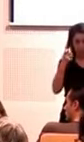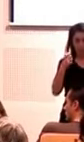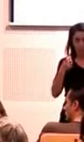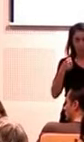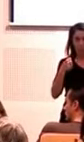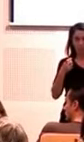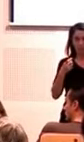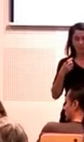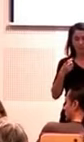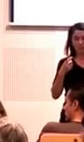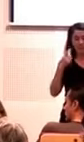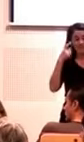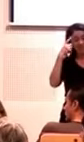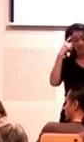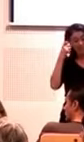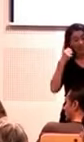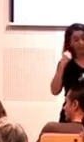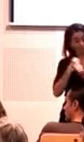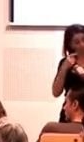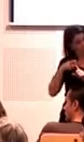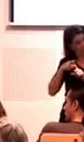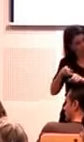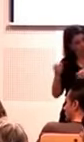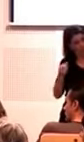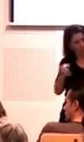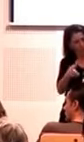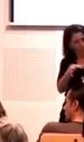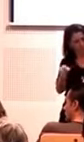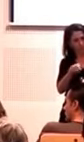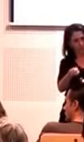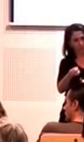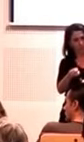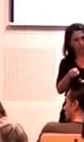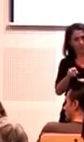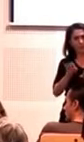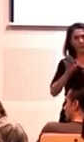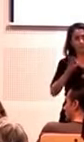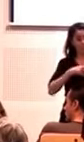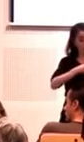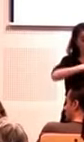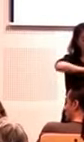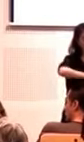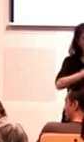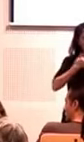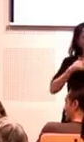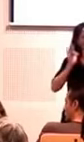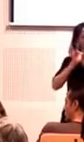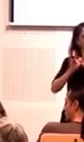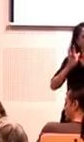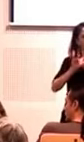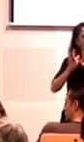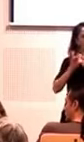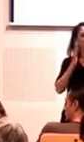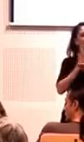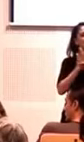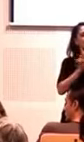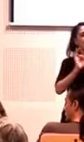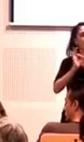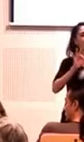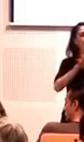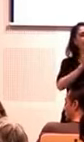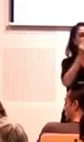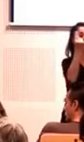Y yo creo que es que el trabajo va por ahí, es decir, hacer. Lo que sí que nosotros hemos tenido conversaciones con la Escuela de Diseño Industrial para